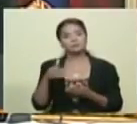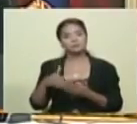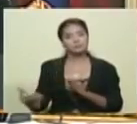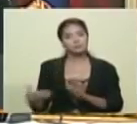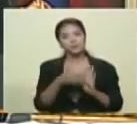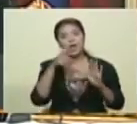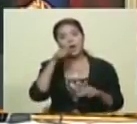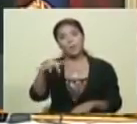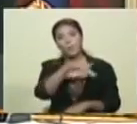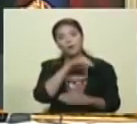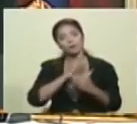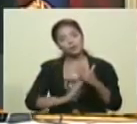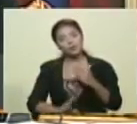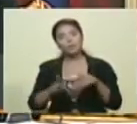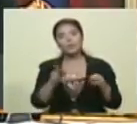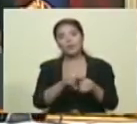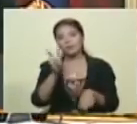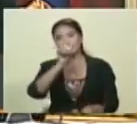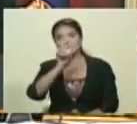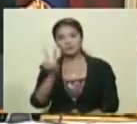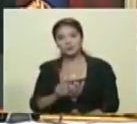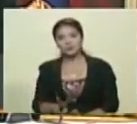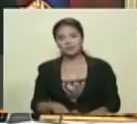a pueblos nobles como el pueblo de Venezuela.